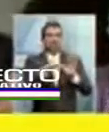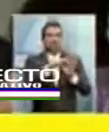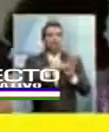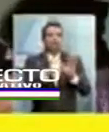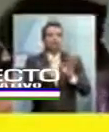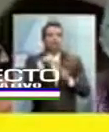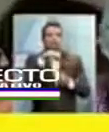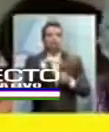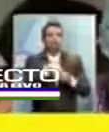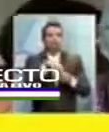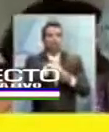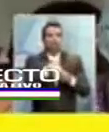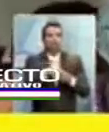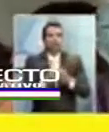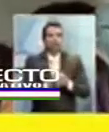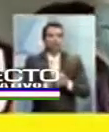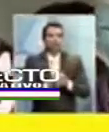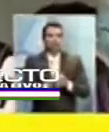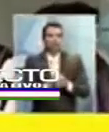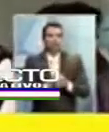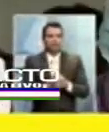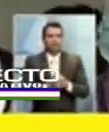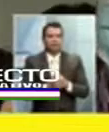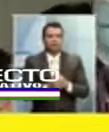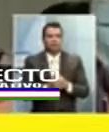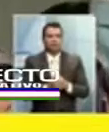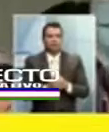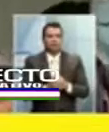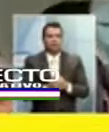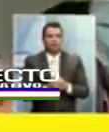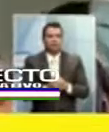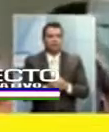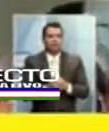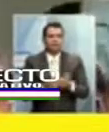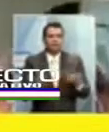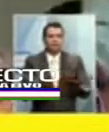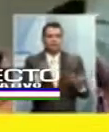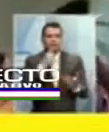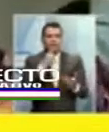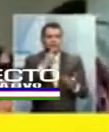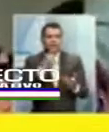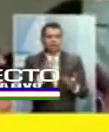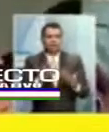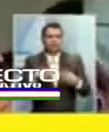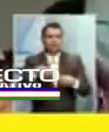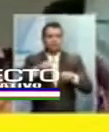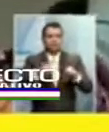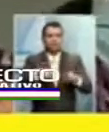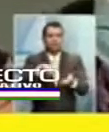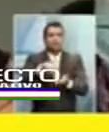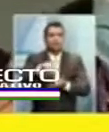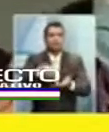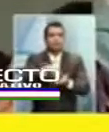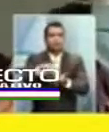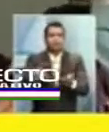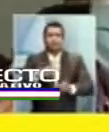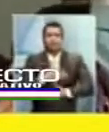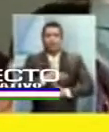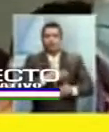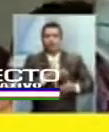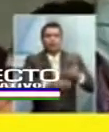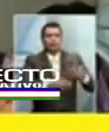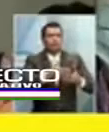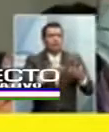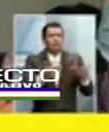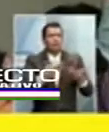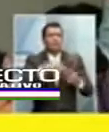de la Corte, trae la posibilidad de la firma digital. Hoy en día la recolección de firmas para cualquier referendo,